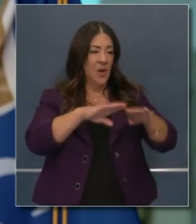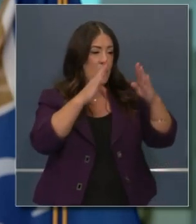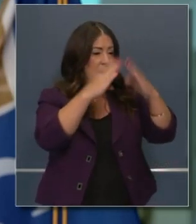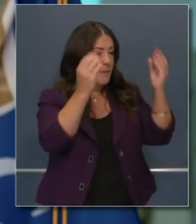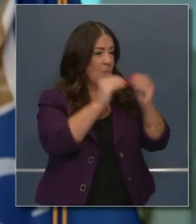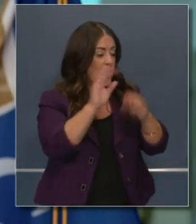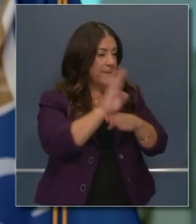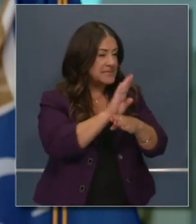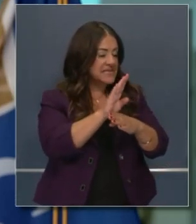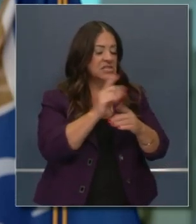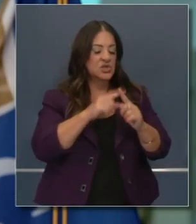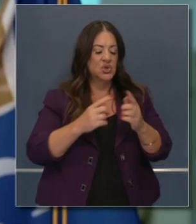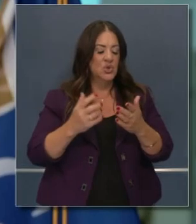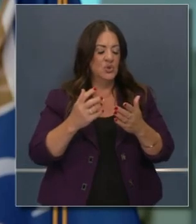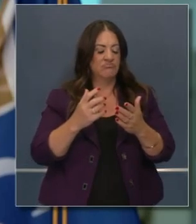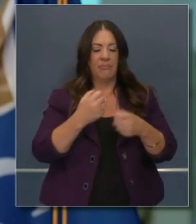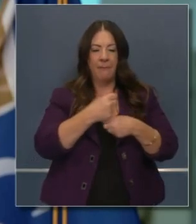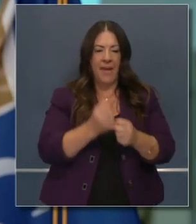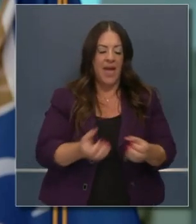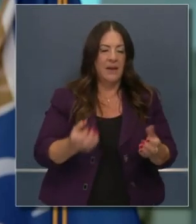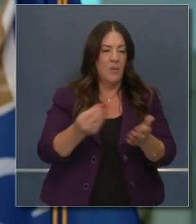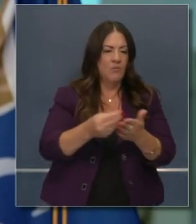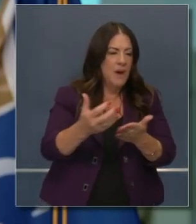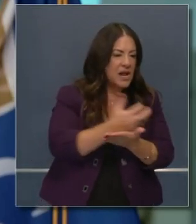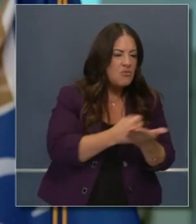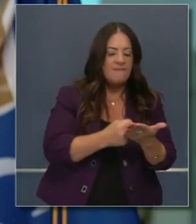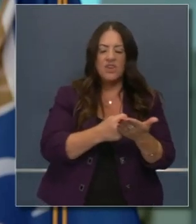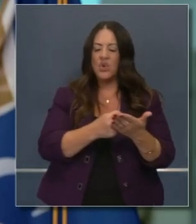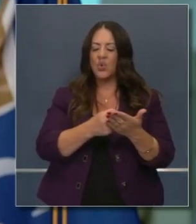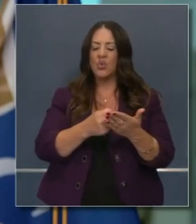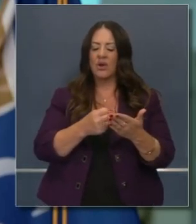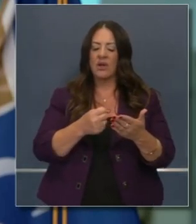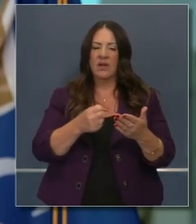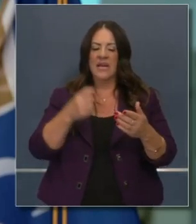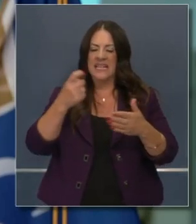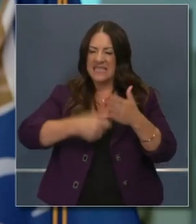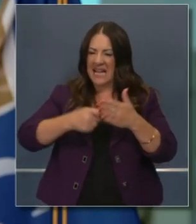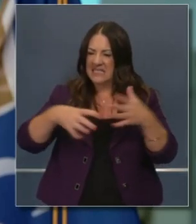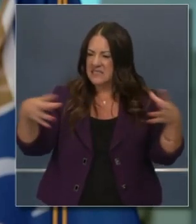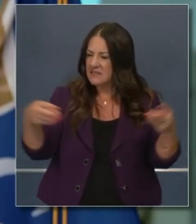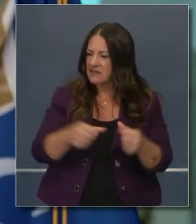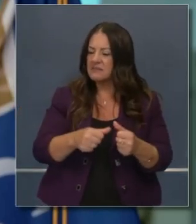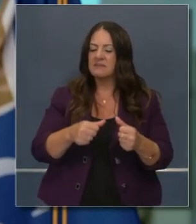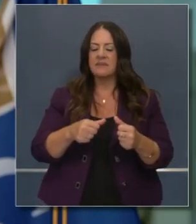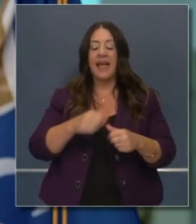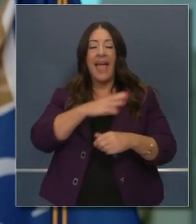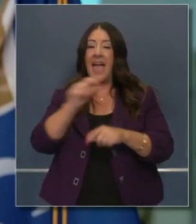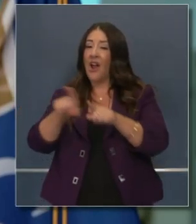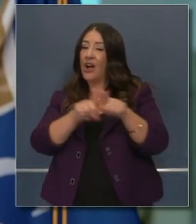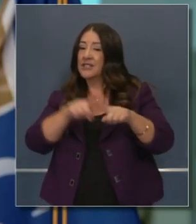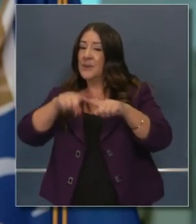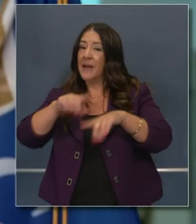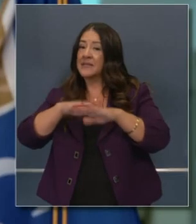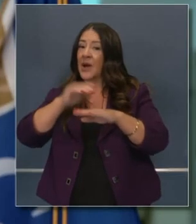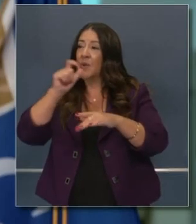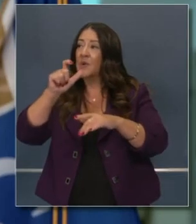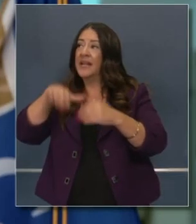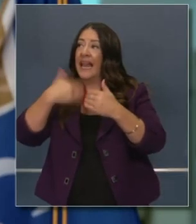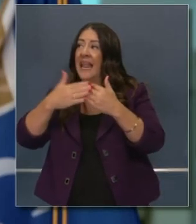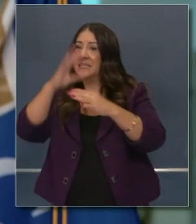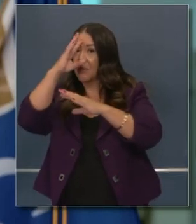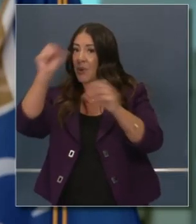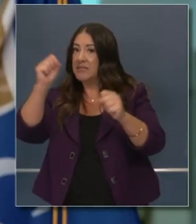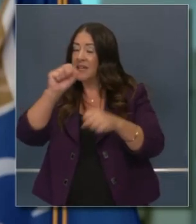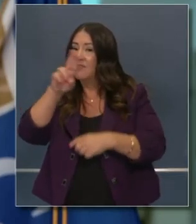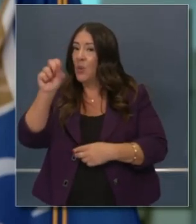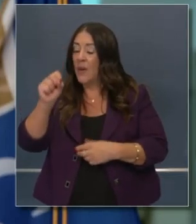la propagación de la enfermedad que ayudará a esa recuperación económica, ingresos generales y quién será el próximo presidente de